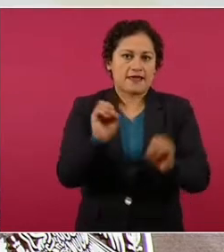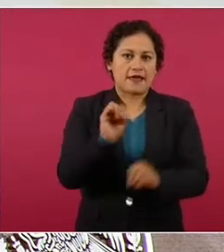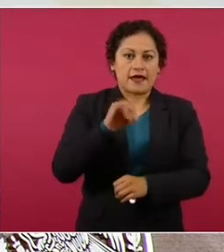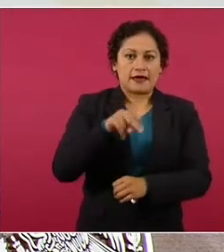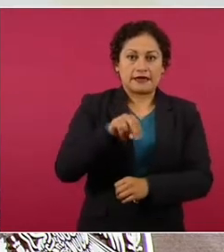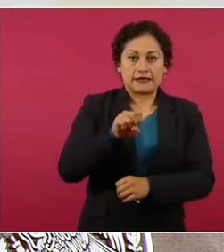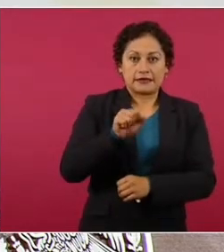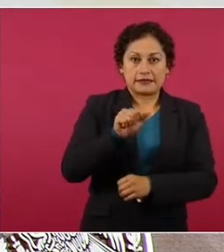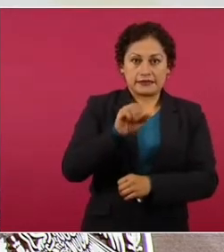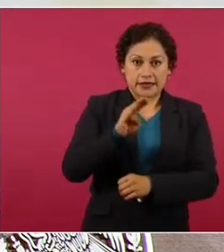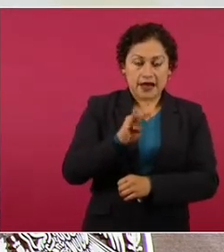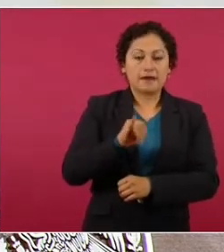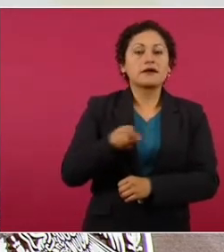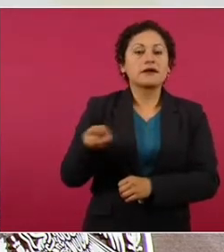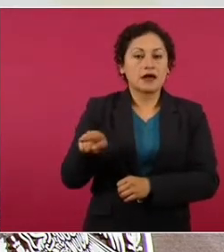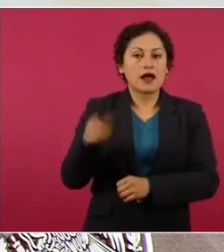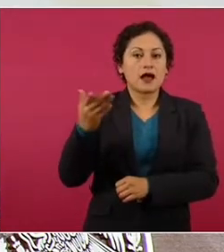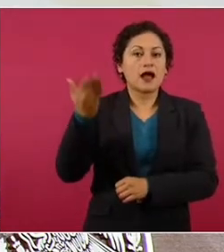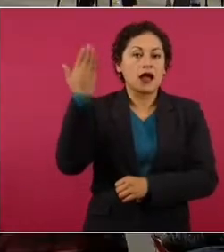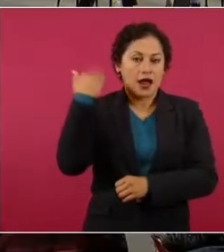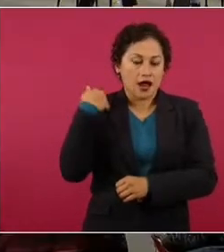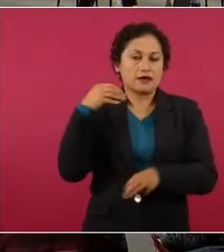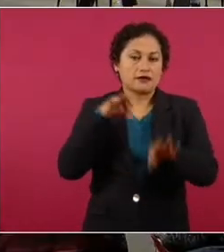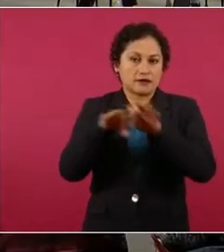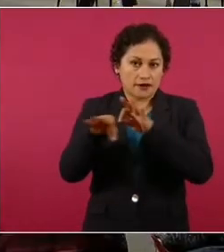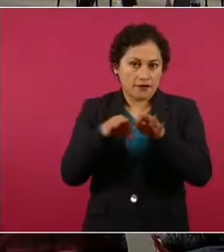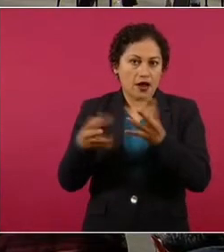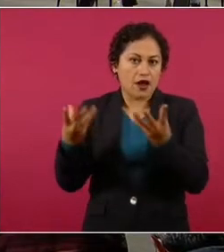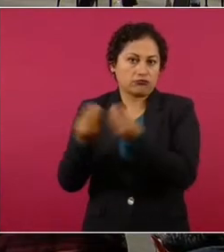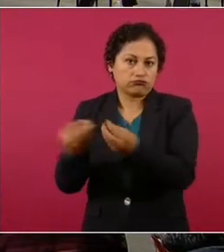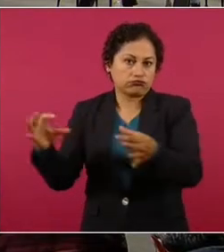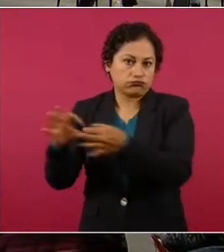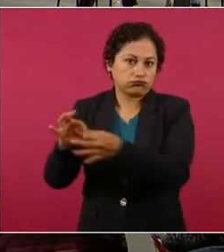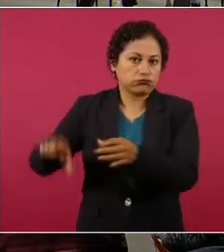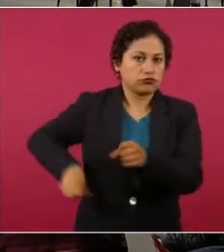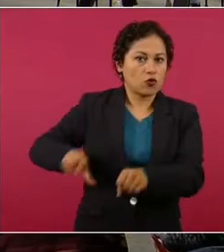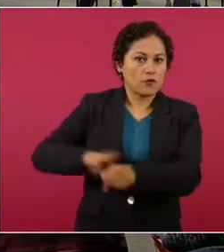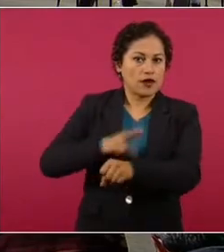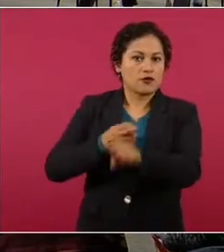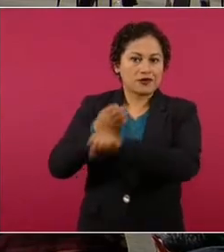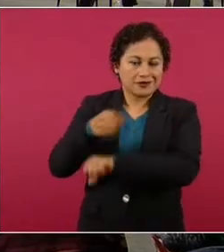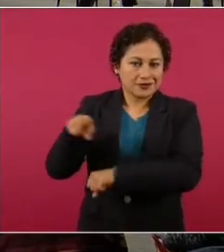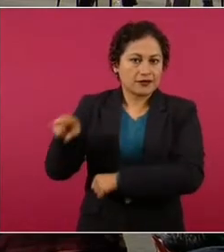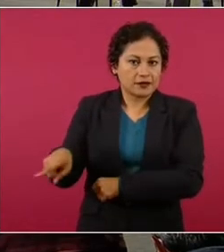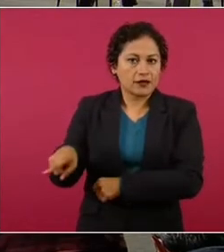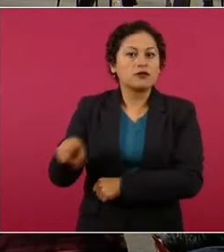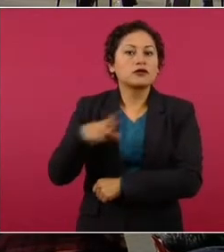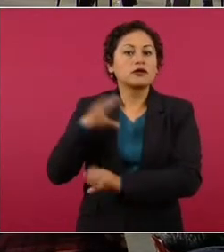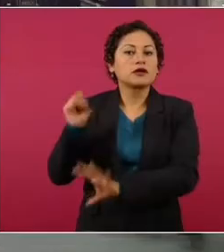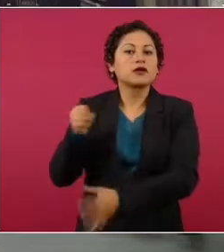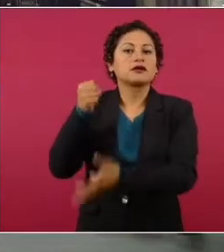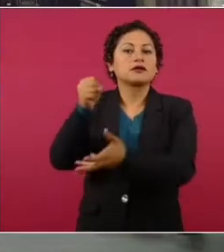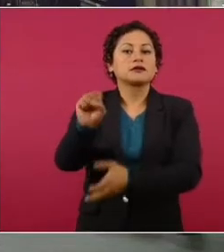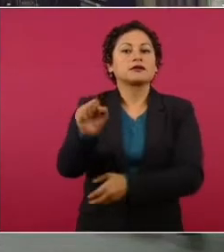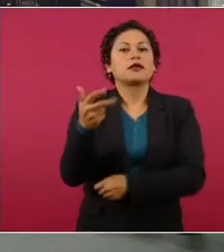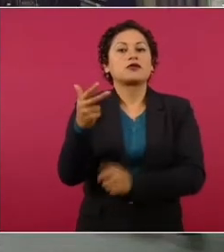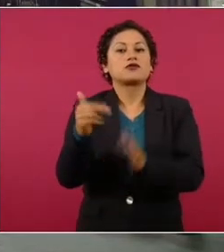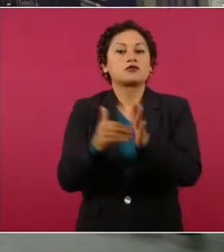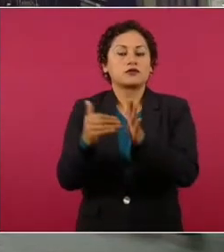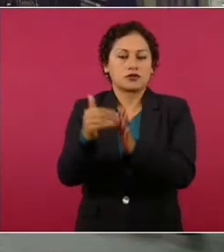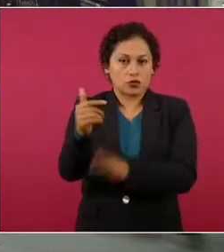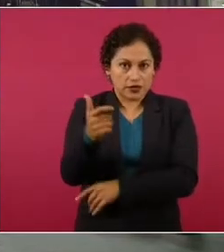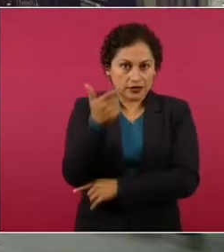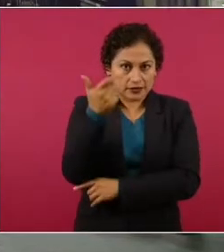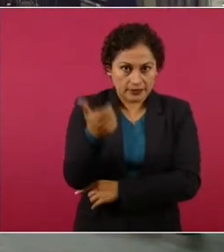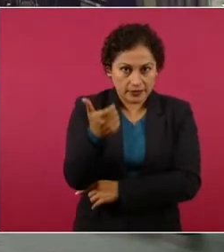estado trabajando con el gobierno del estado, se tiene una inversión importante de 68 millones de